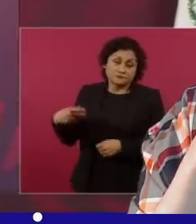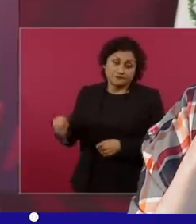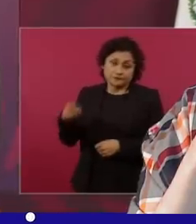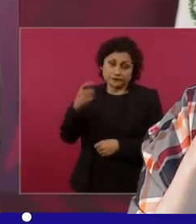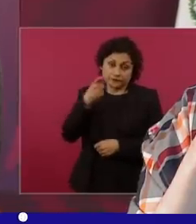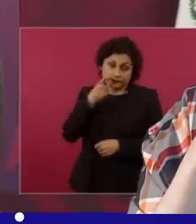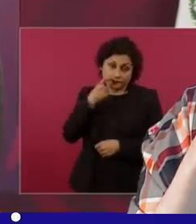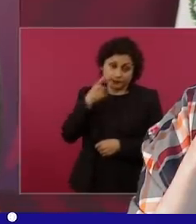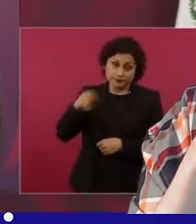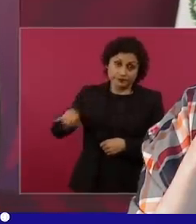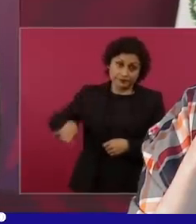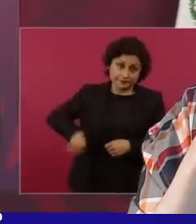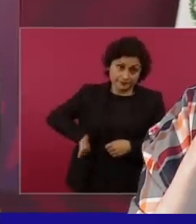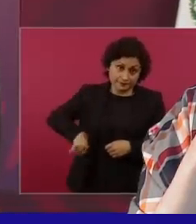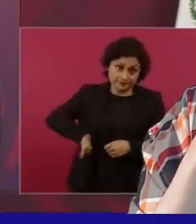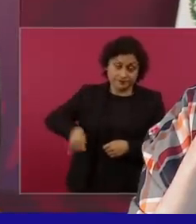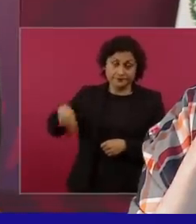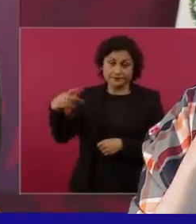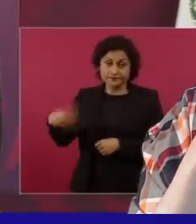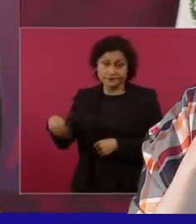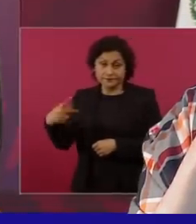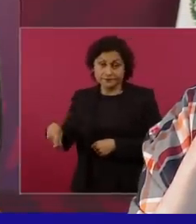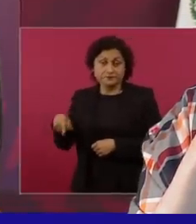es el colonialismo de siempre.